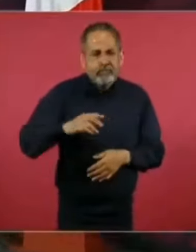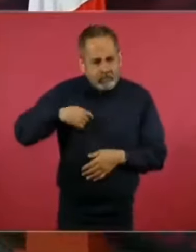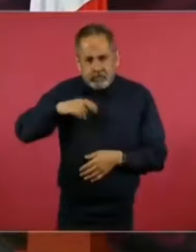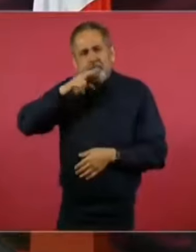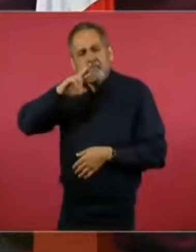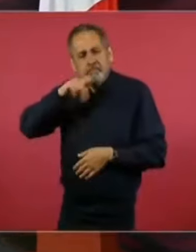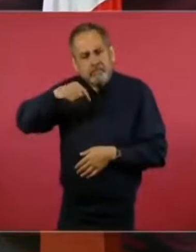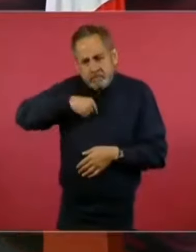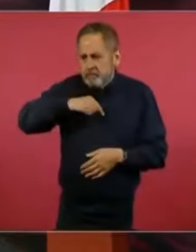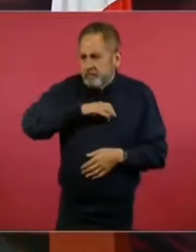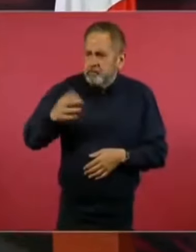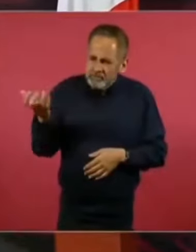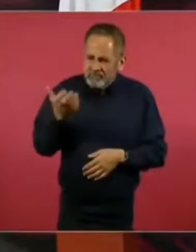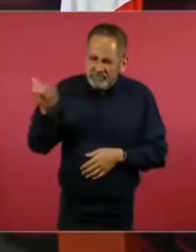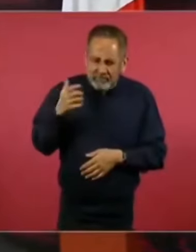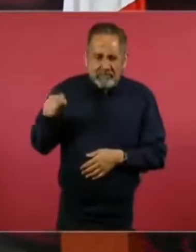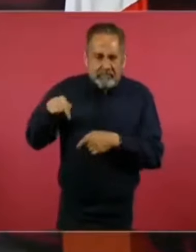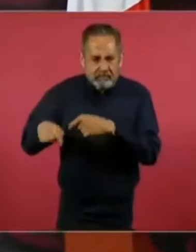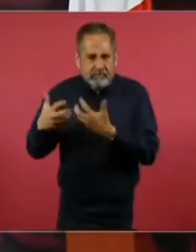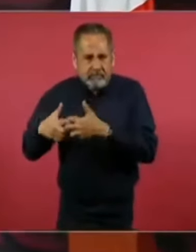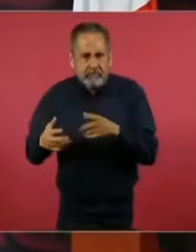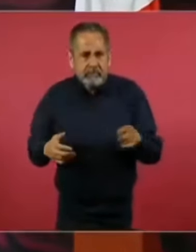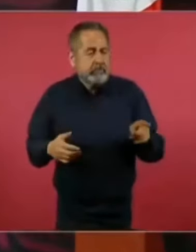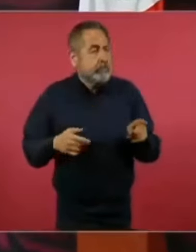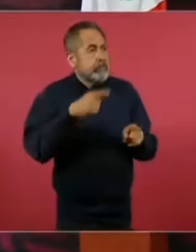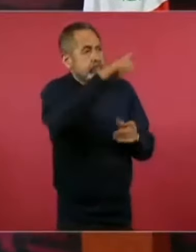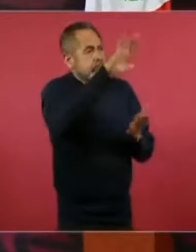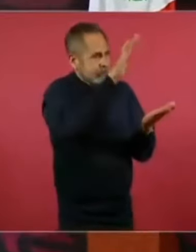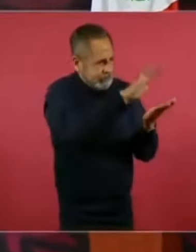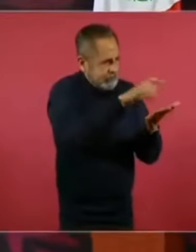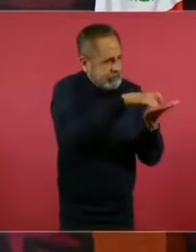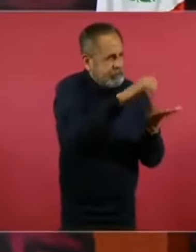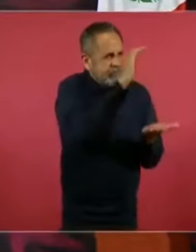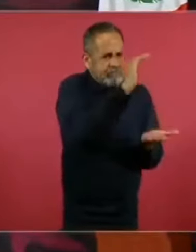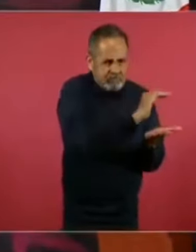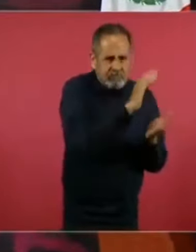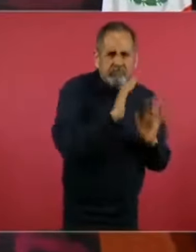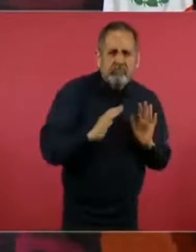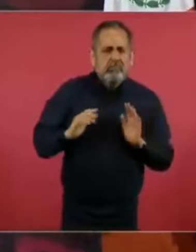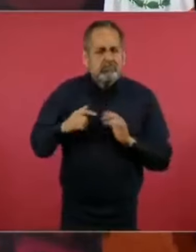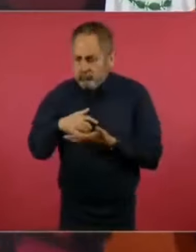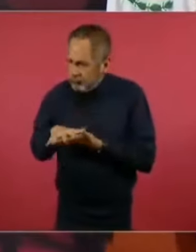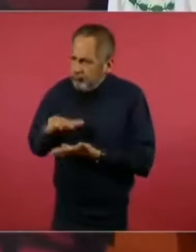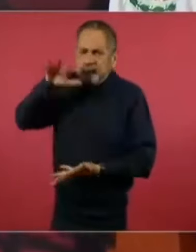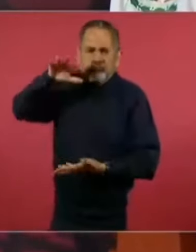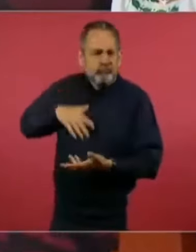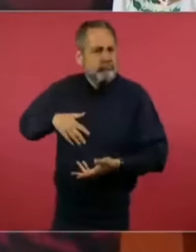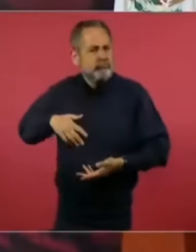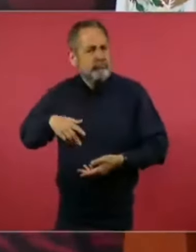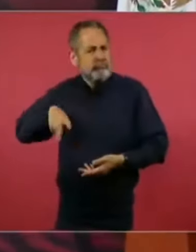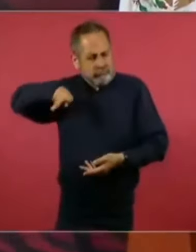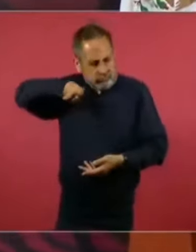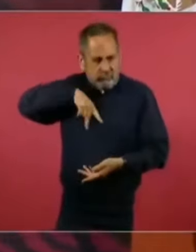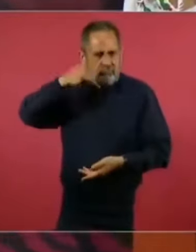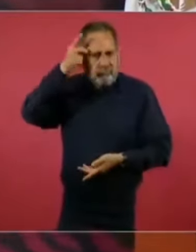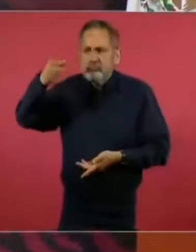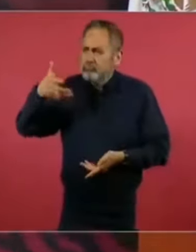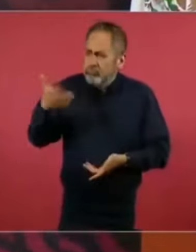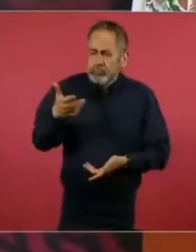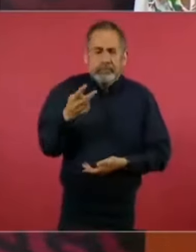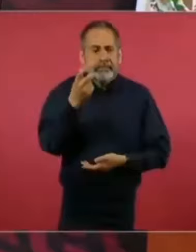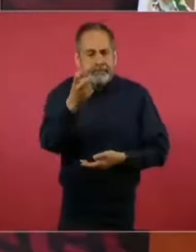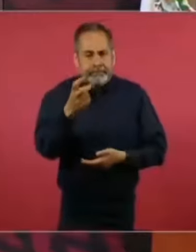producir, desde luego en el marco de esta integración económica